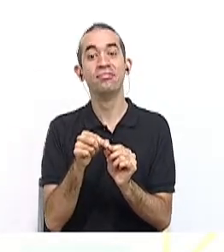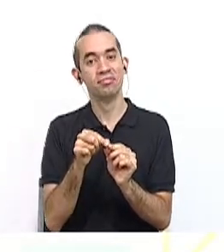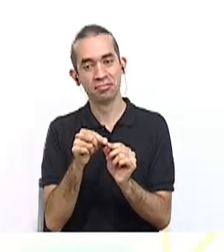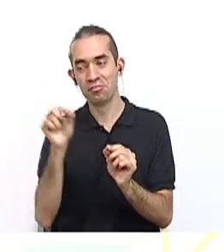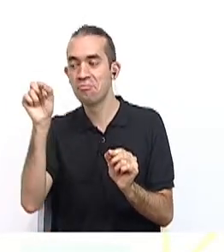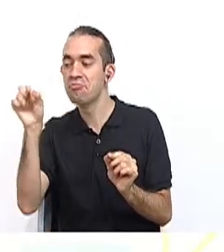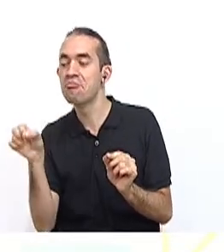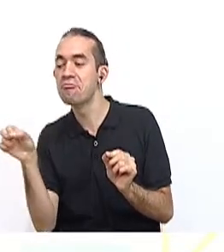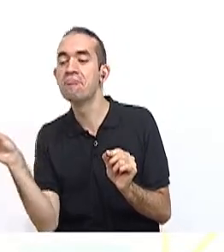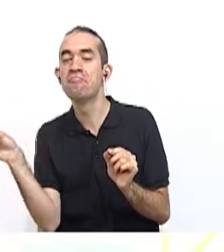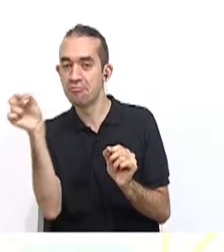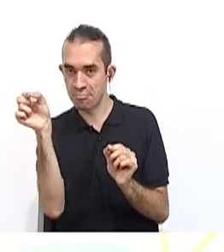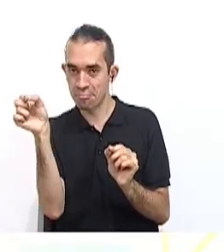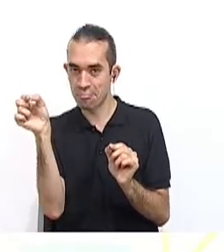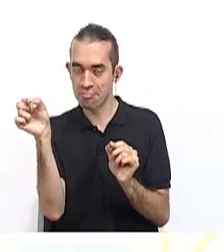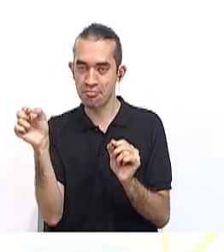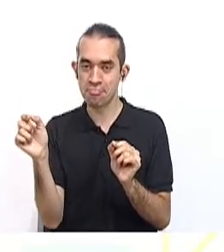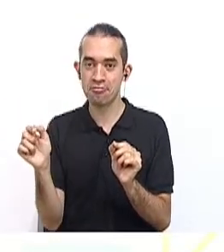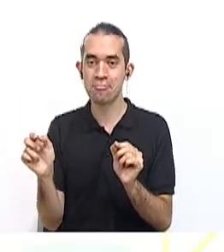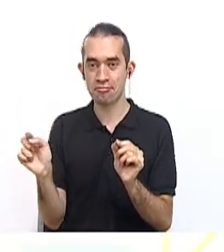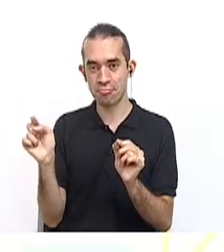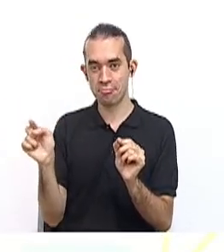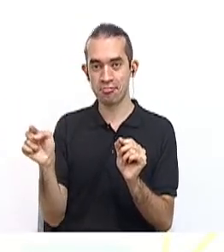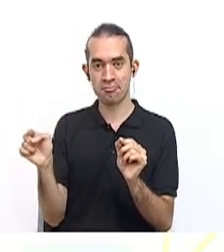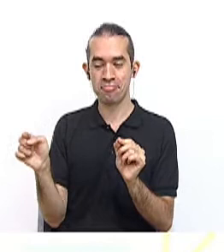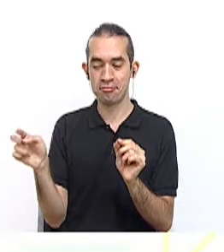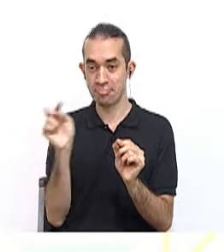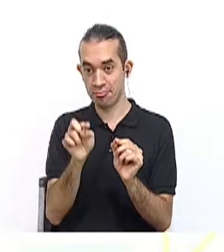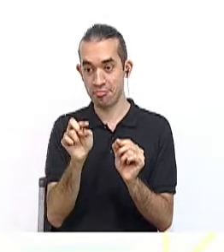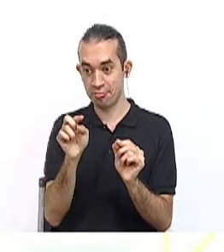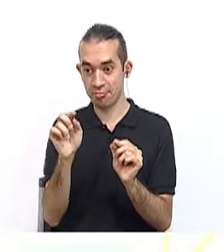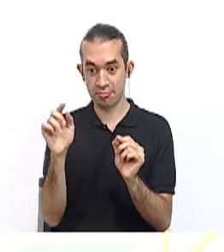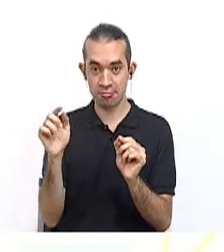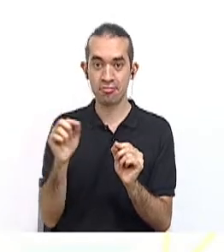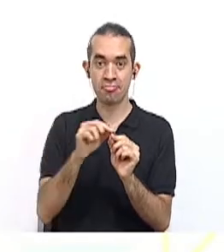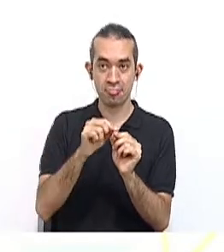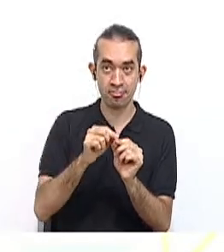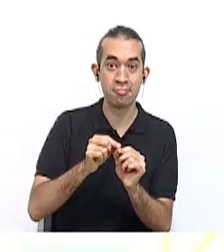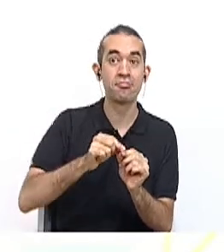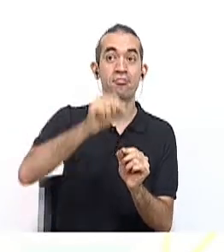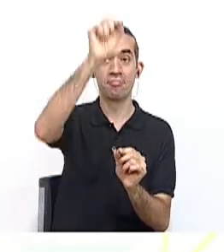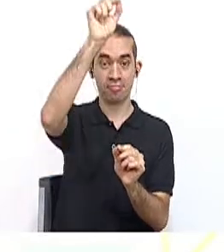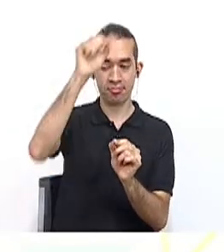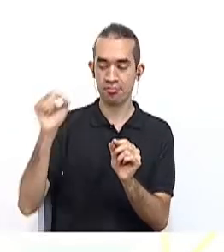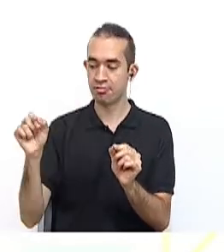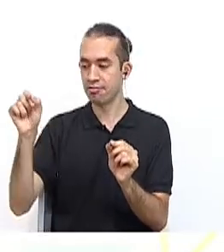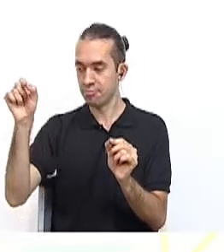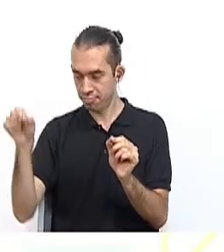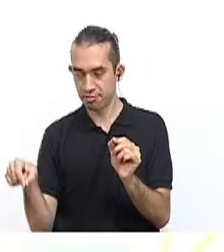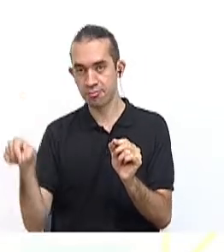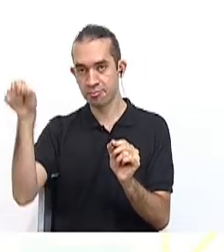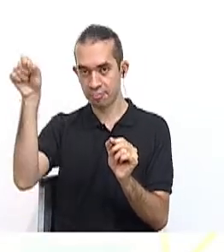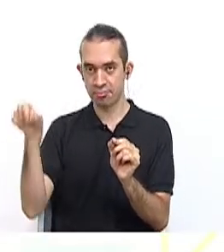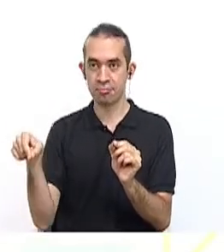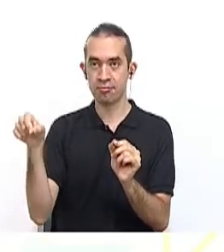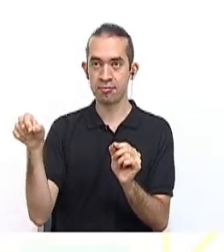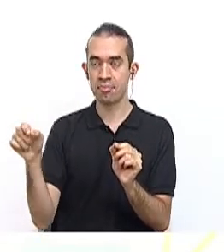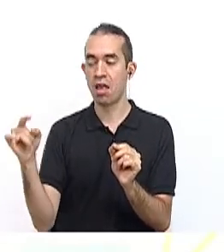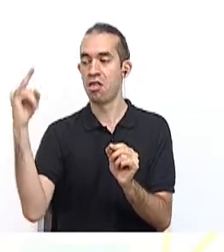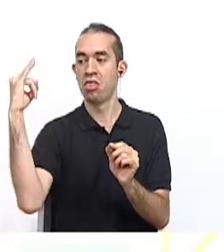y otro triángulo también, en los cuales la altura representa a la